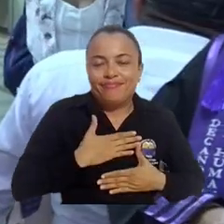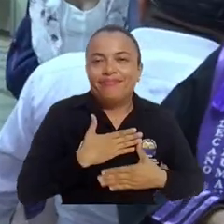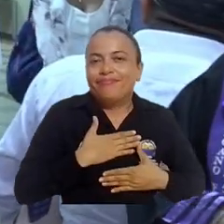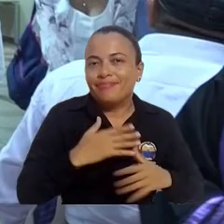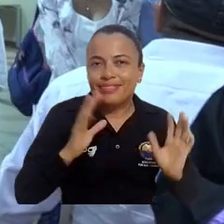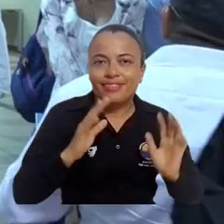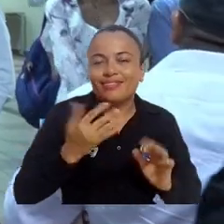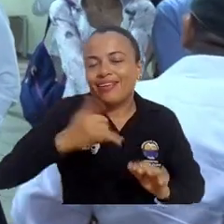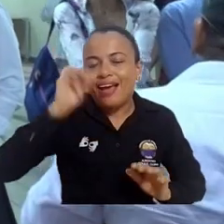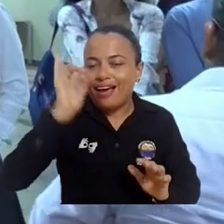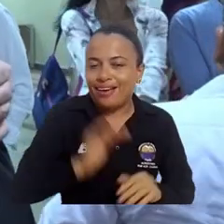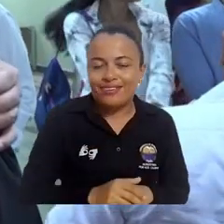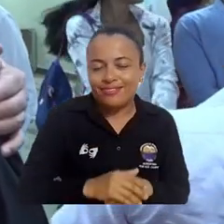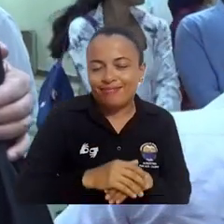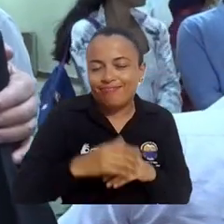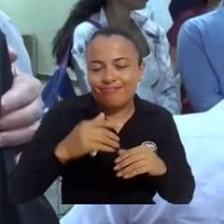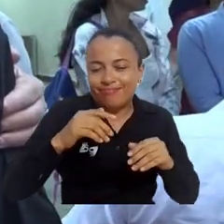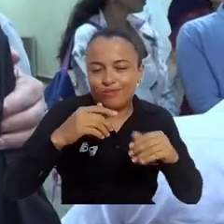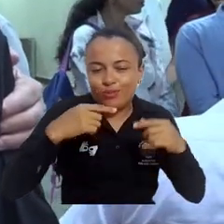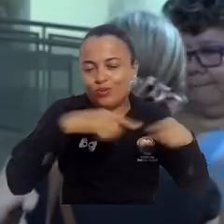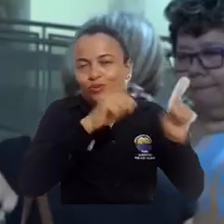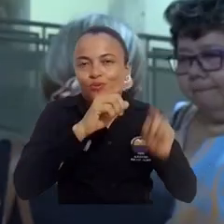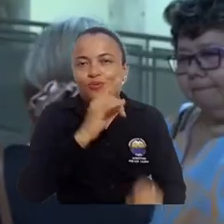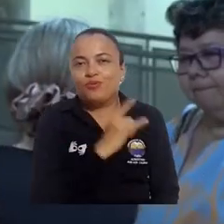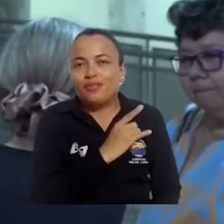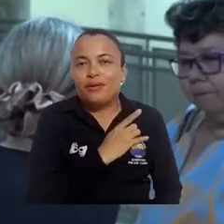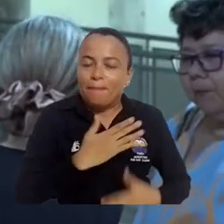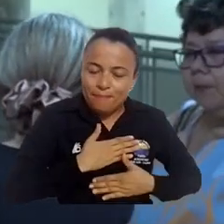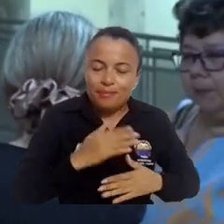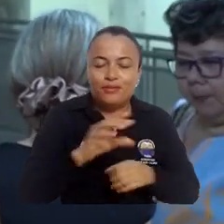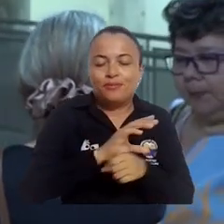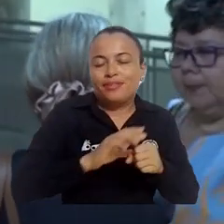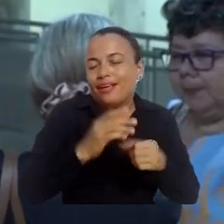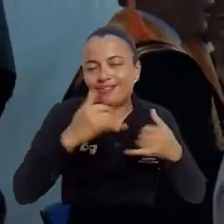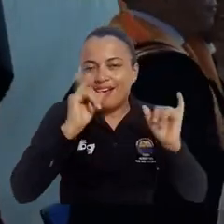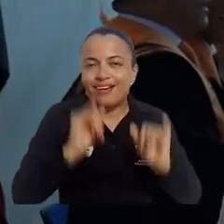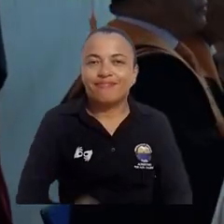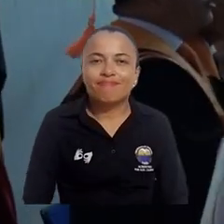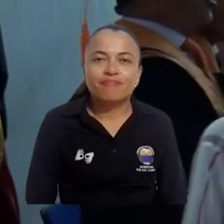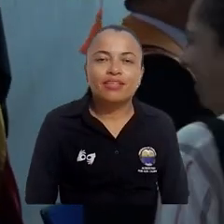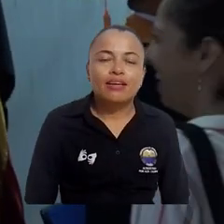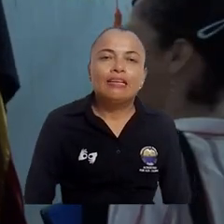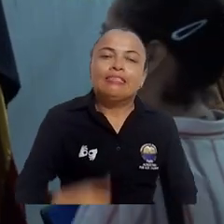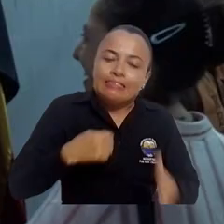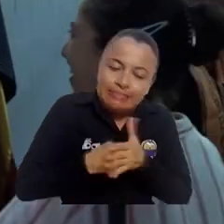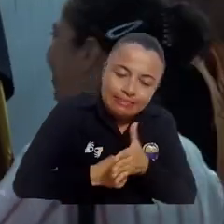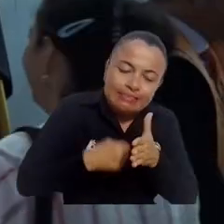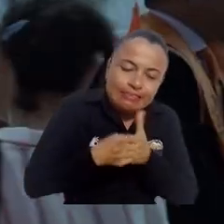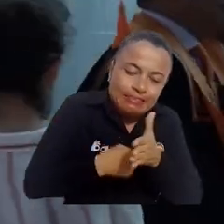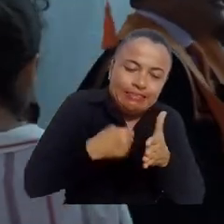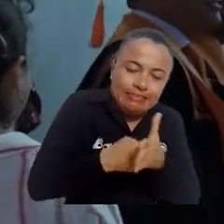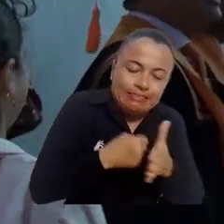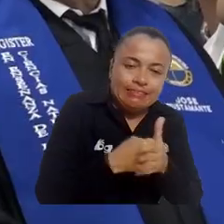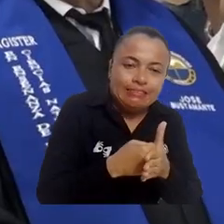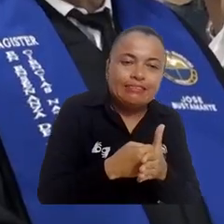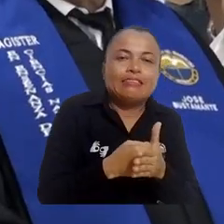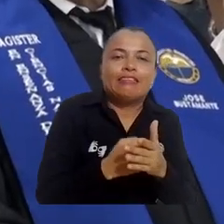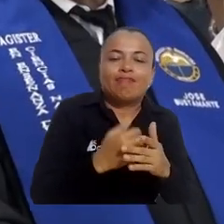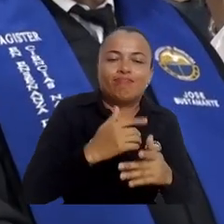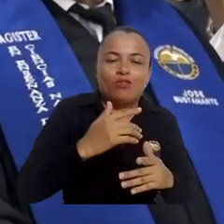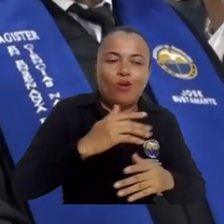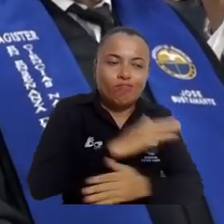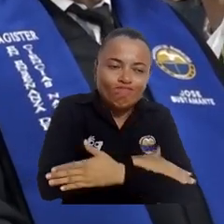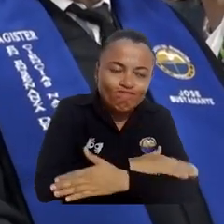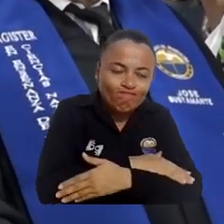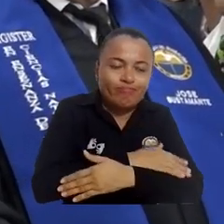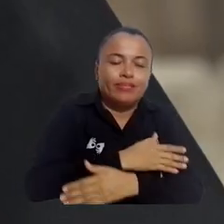Entonces, esto es como yo ya pertenezco acá, ya esta es mi universidad, mi ciudad. Hay que perseverar, hay que seguir, hay que